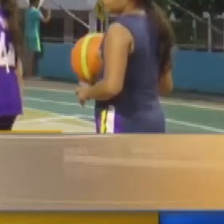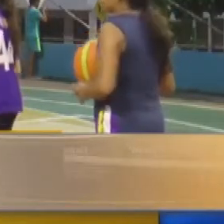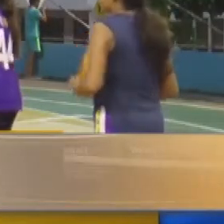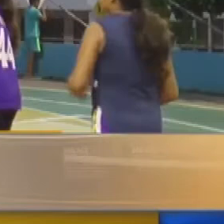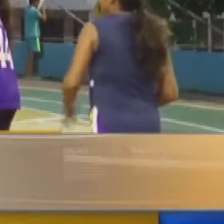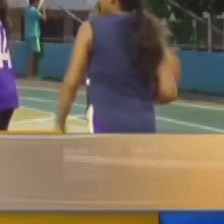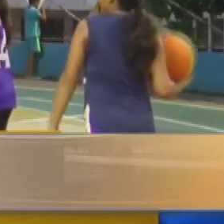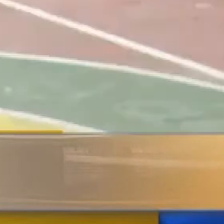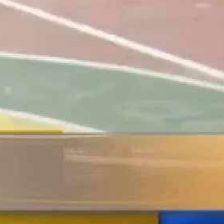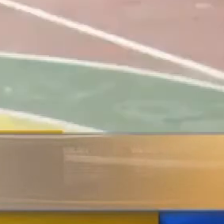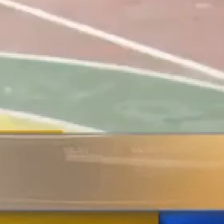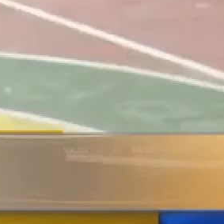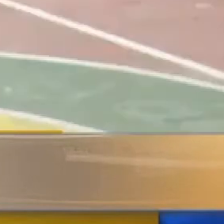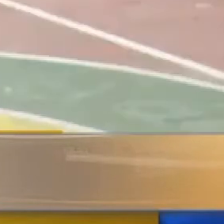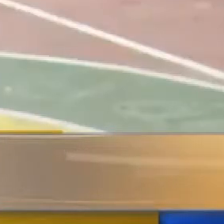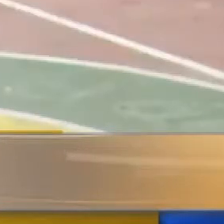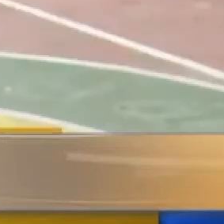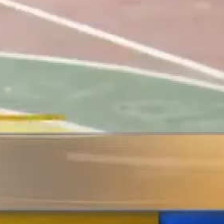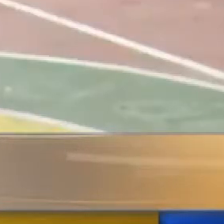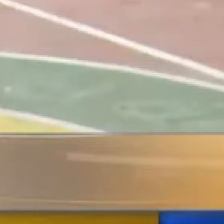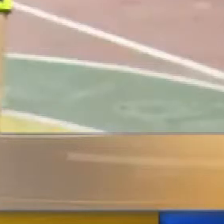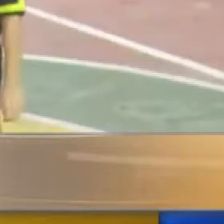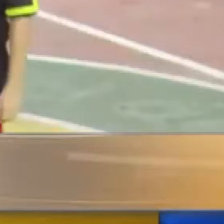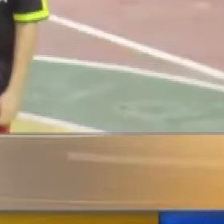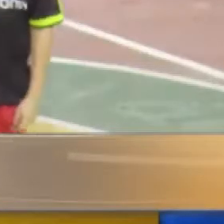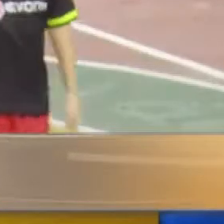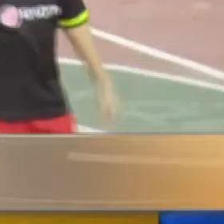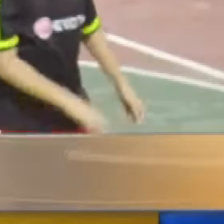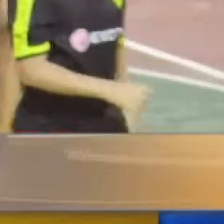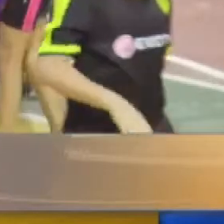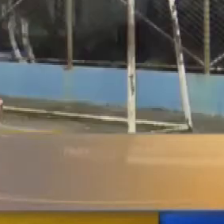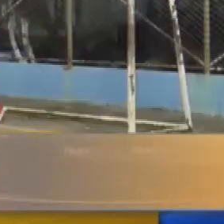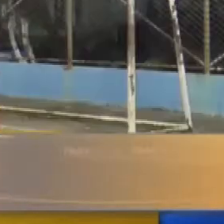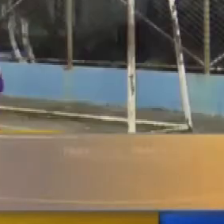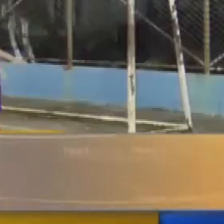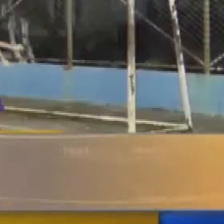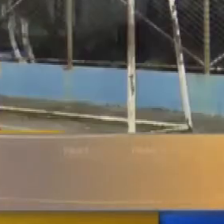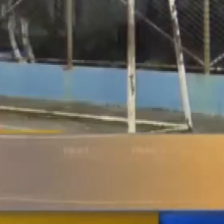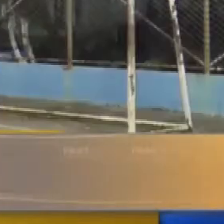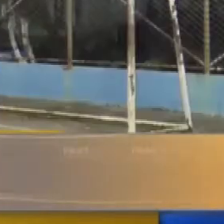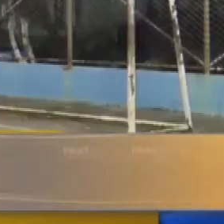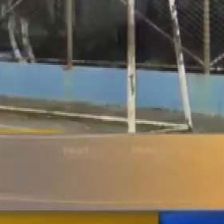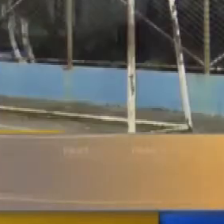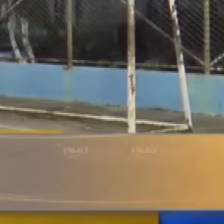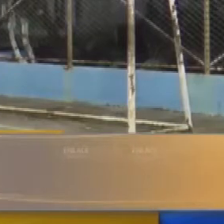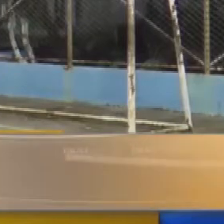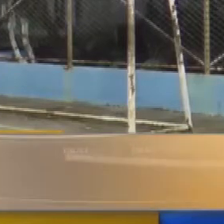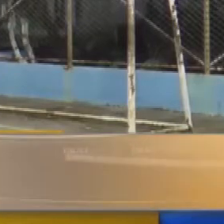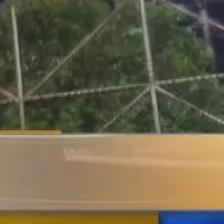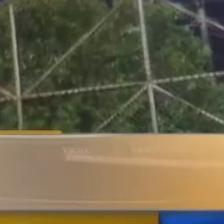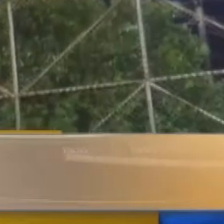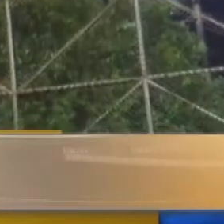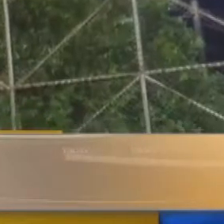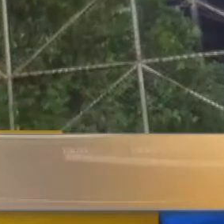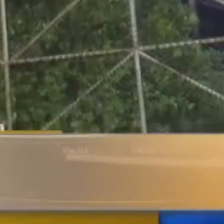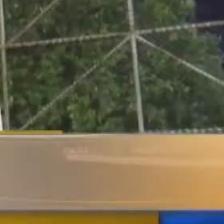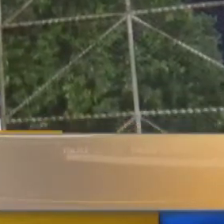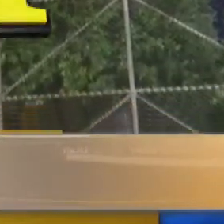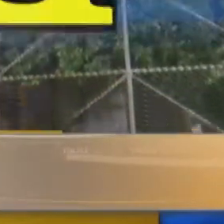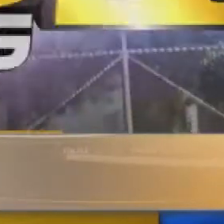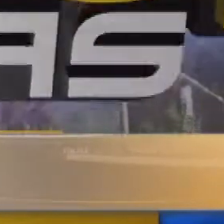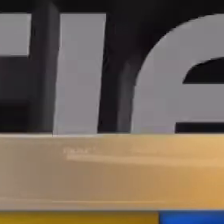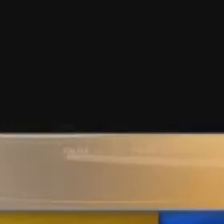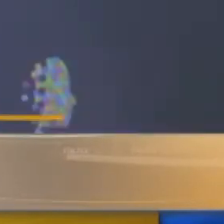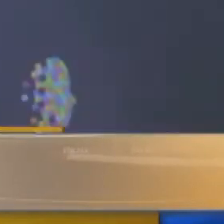Ángeles cuenta con 40 deportistas quienes están preparados para participar en competencias departamentales y nacionales según sus